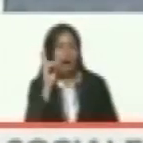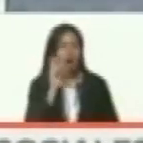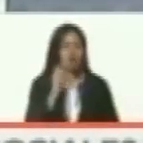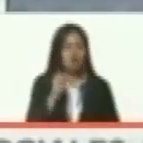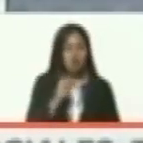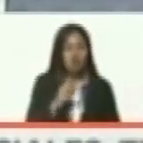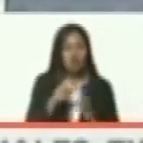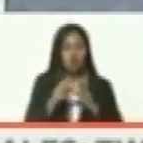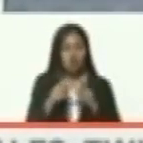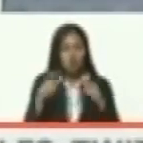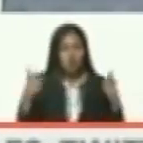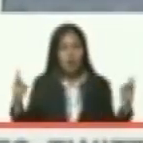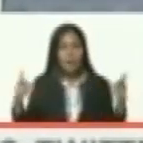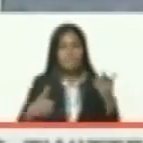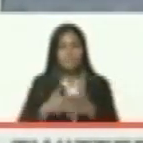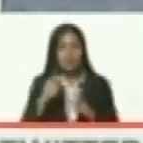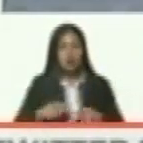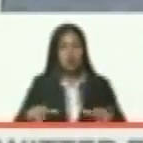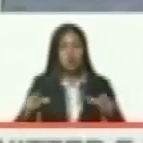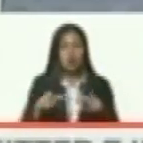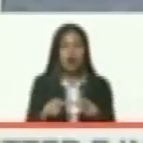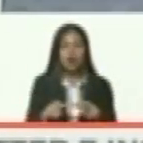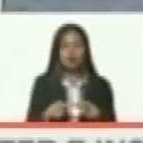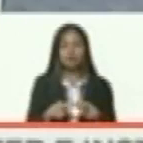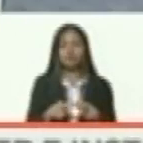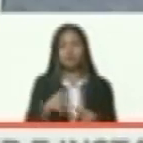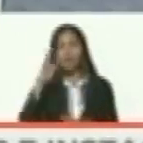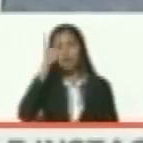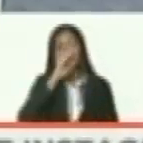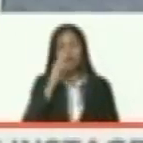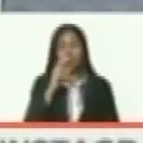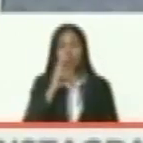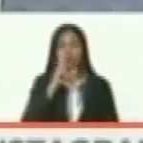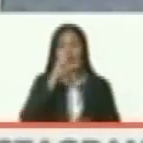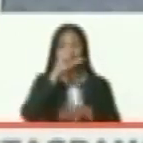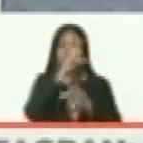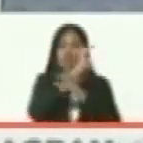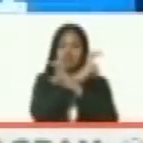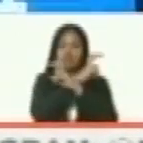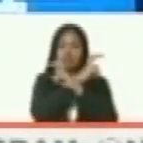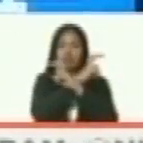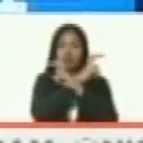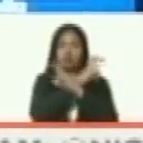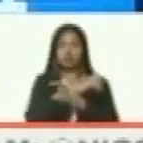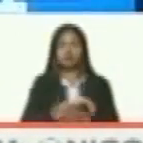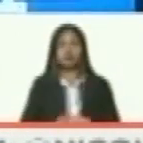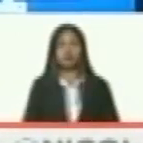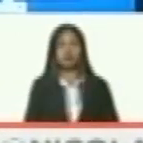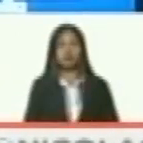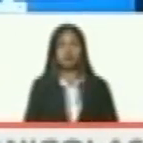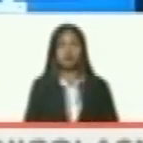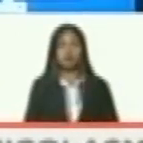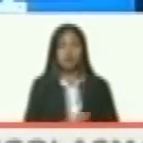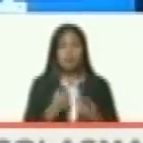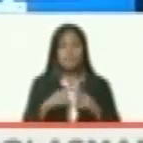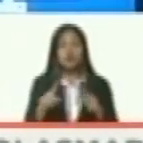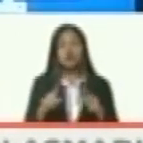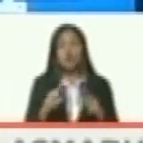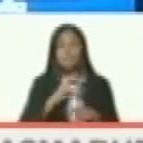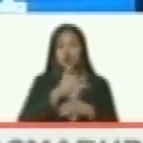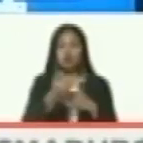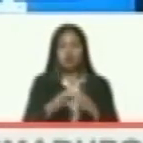expandir el Banco Bicentenario, Pérez Abad. Pero un proyecto de tu